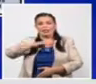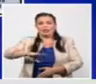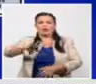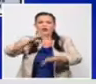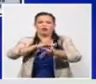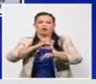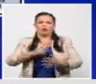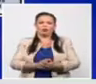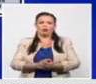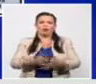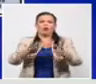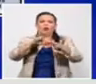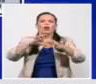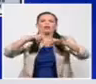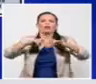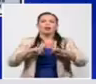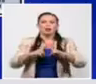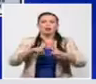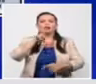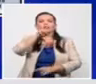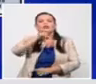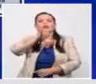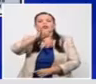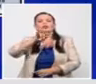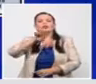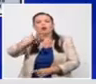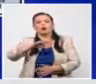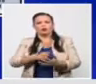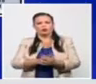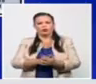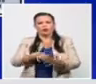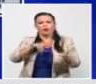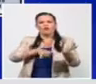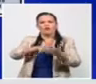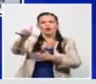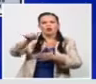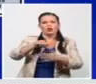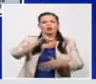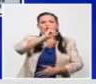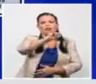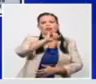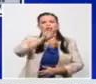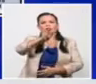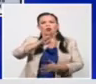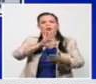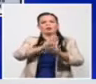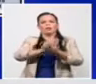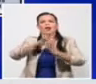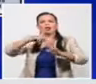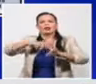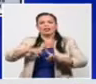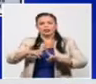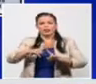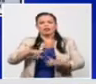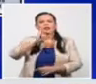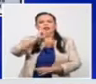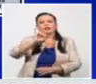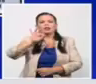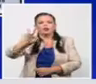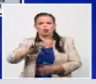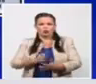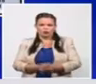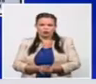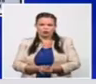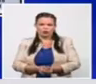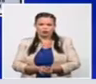con 164, Boyero 62, Matanzas 58 y así. El de